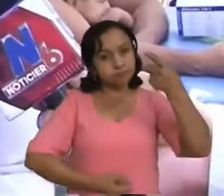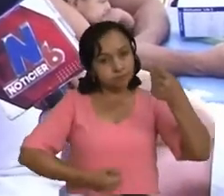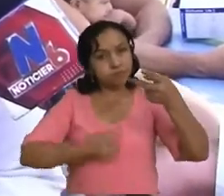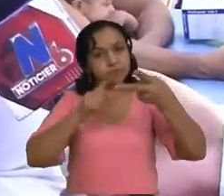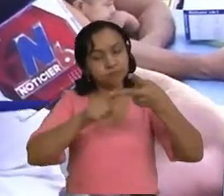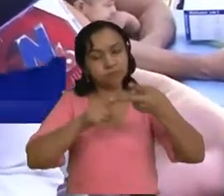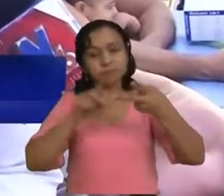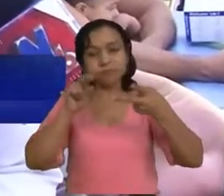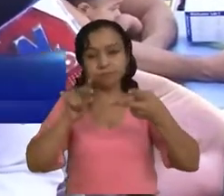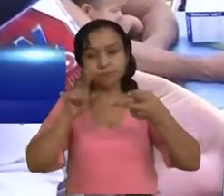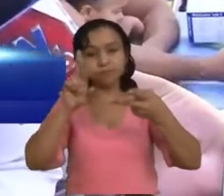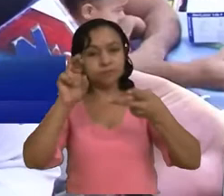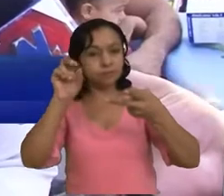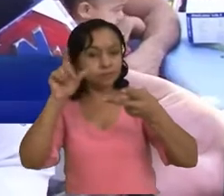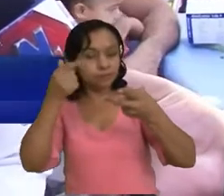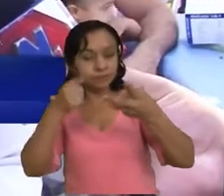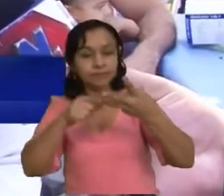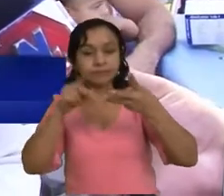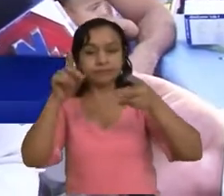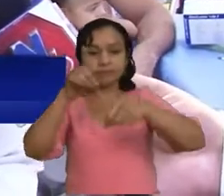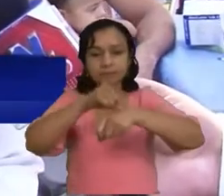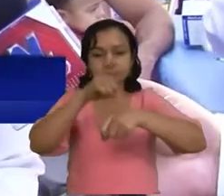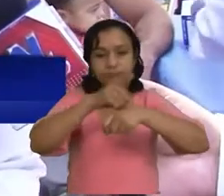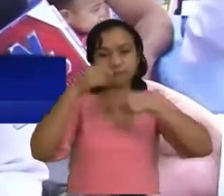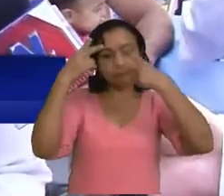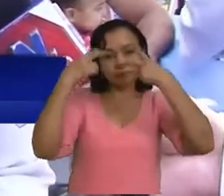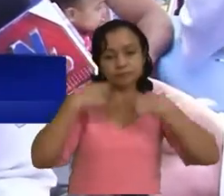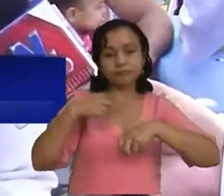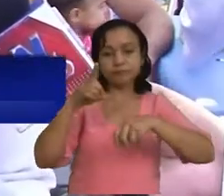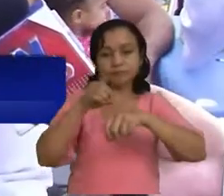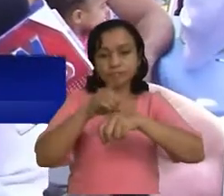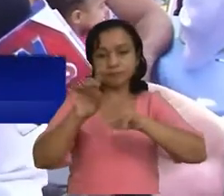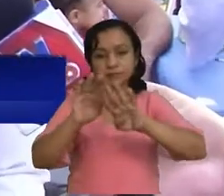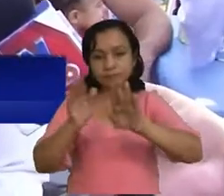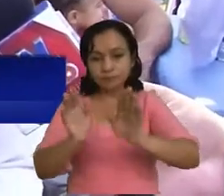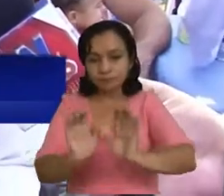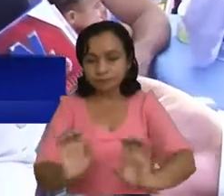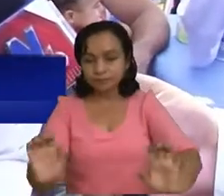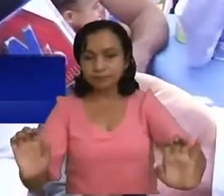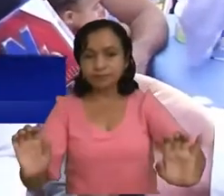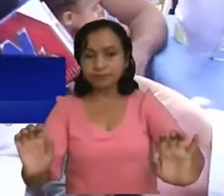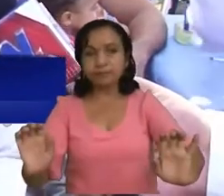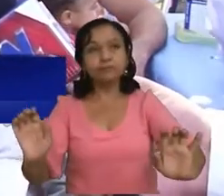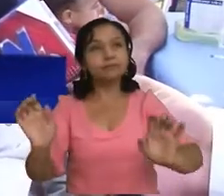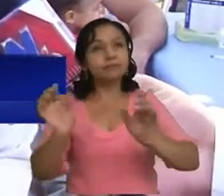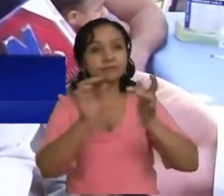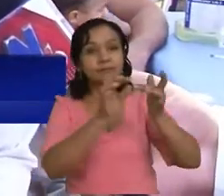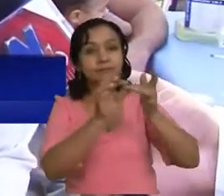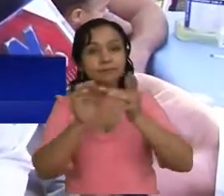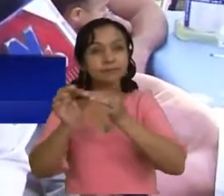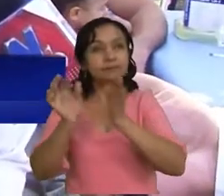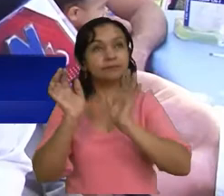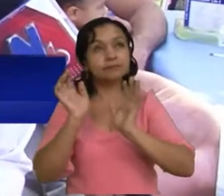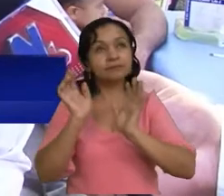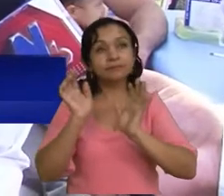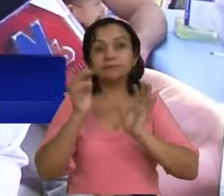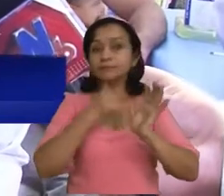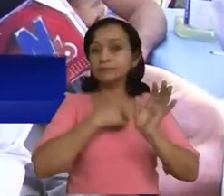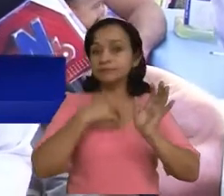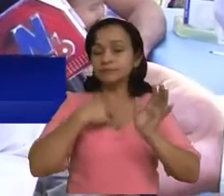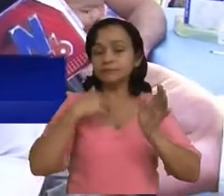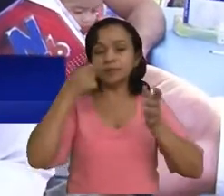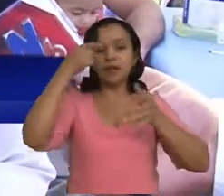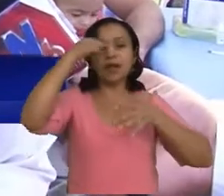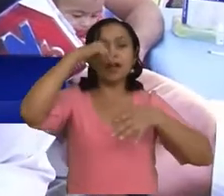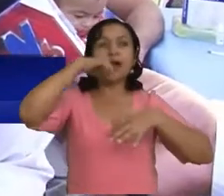odontología, tenemos al internista aquí, tenemos a la pediatra, o sea, los especialistas están saliendo a los barrios. Vamos a hacer